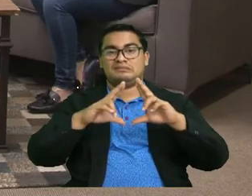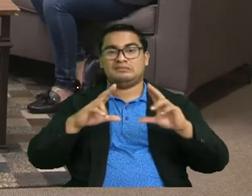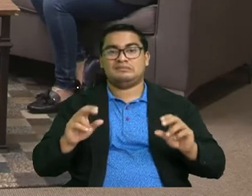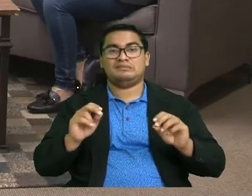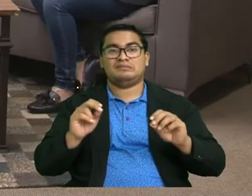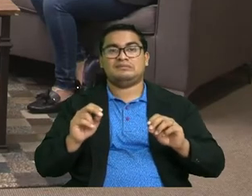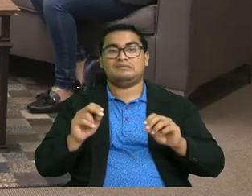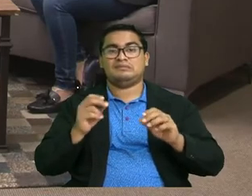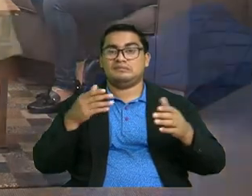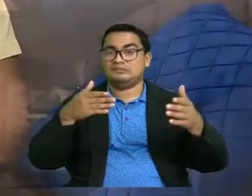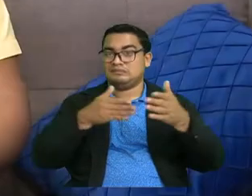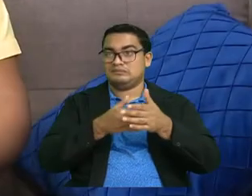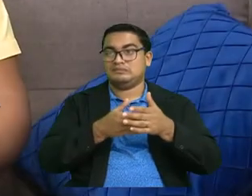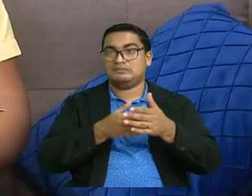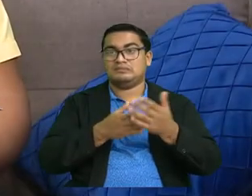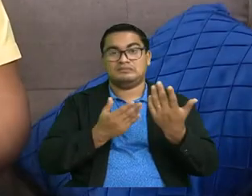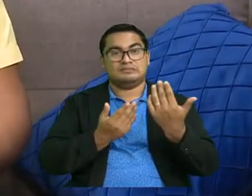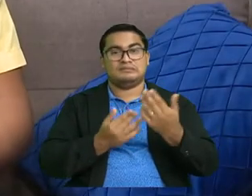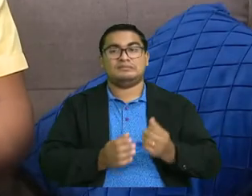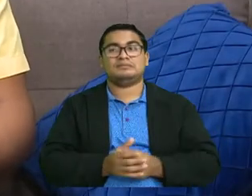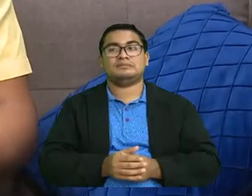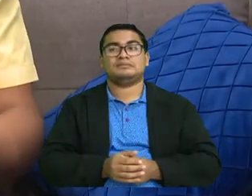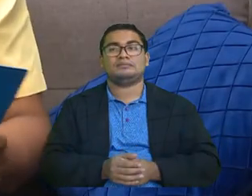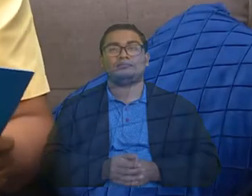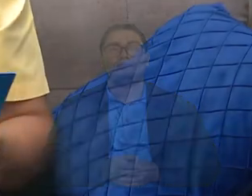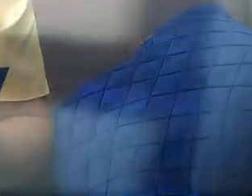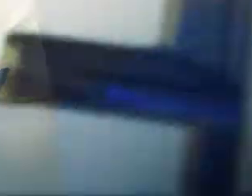nicaragüenses. Hacemos una breve pausa y ya volvemos.